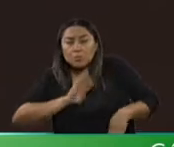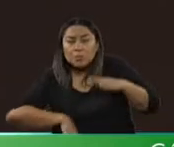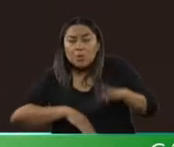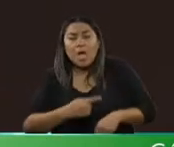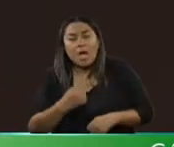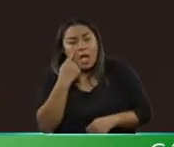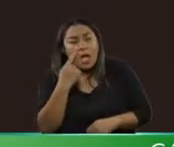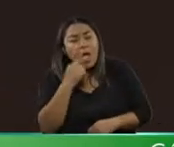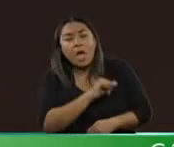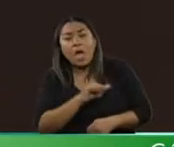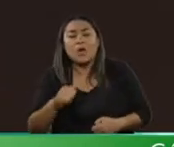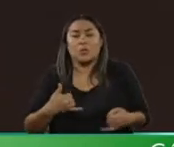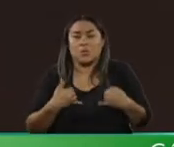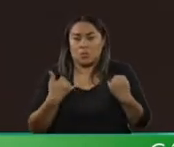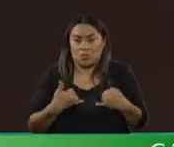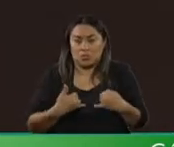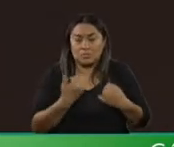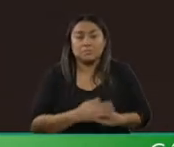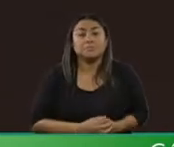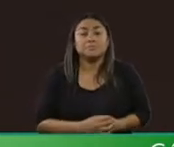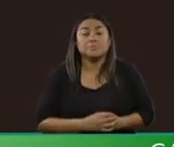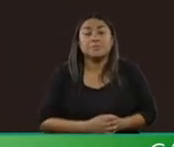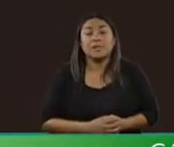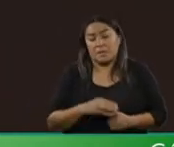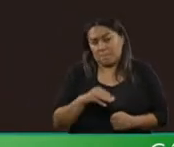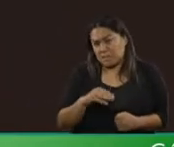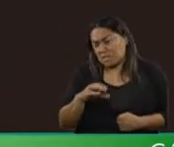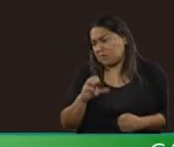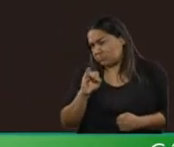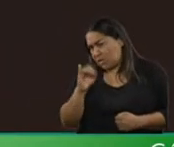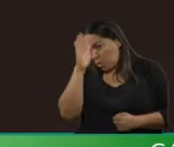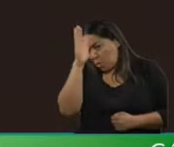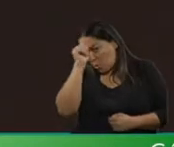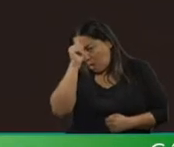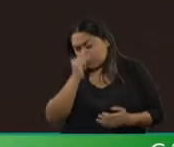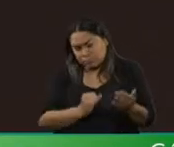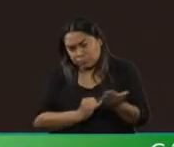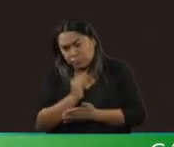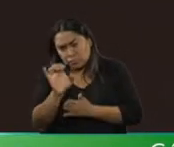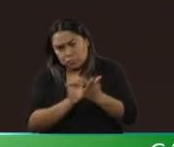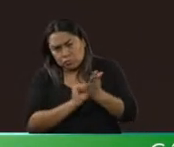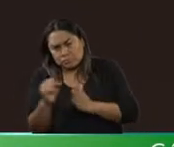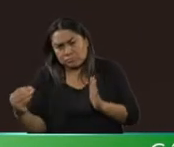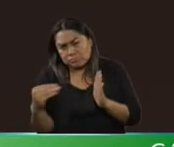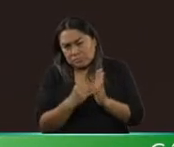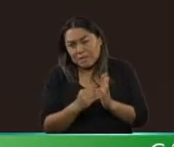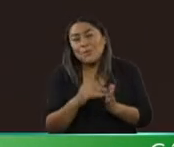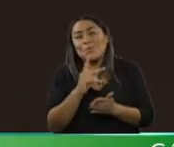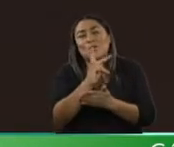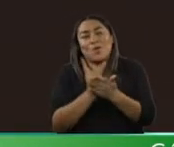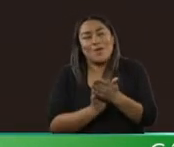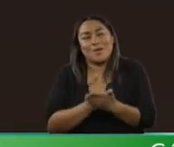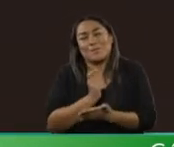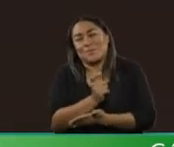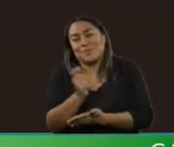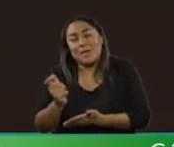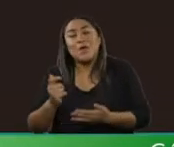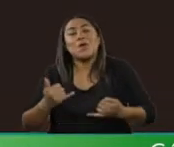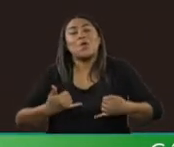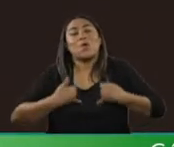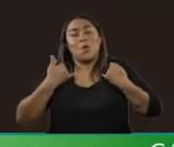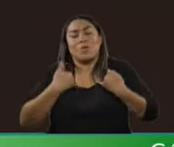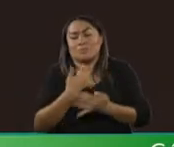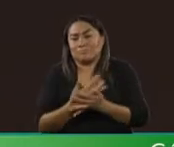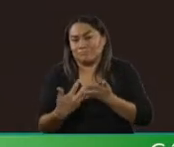juventudes. Movimiento Ciudadano está a favor de elevar a rango constitucional el programa social Jóvenes Construyendo el Futuro,